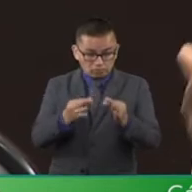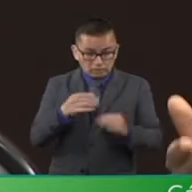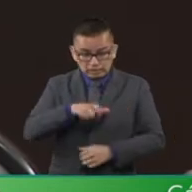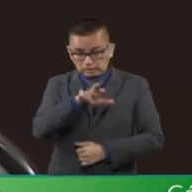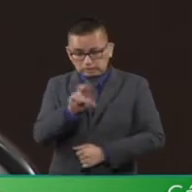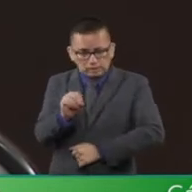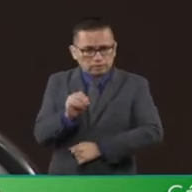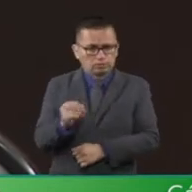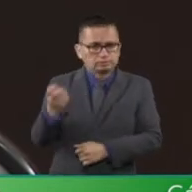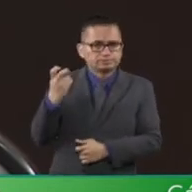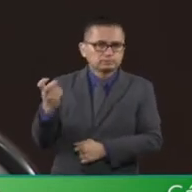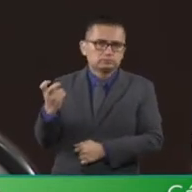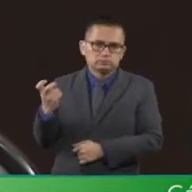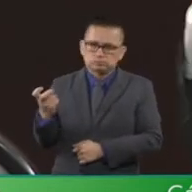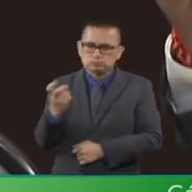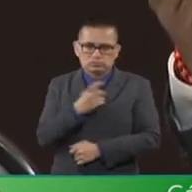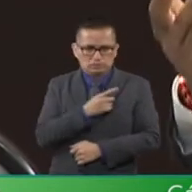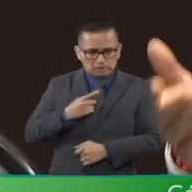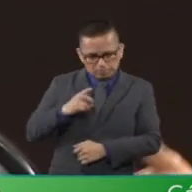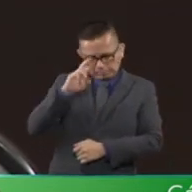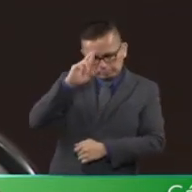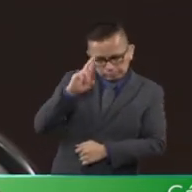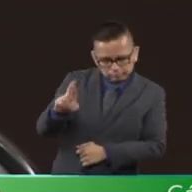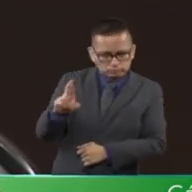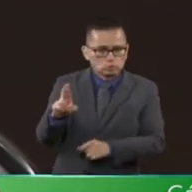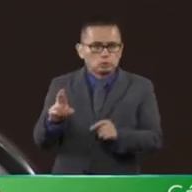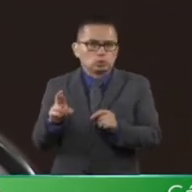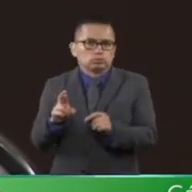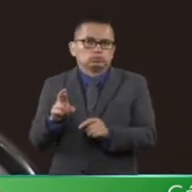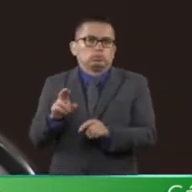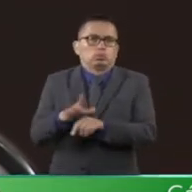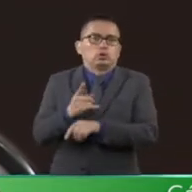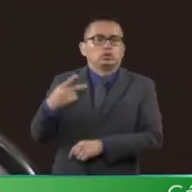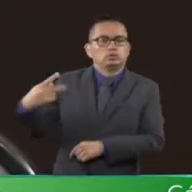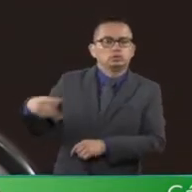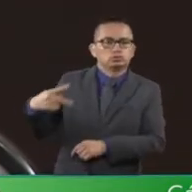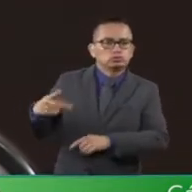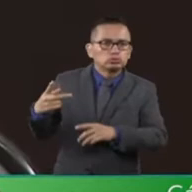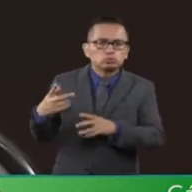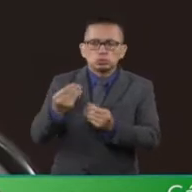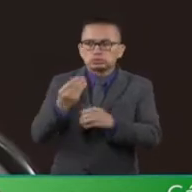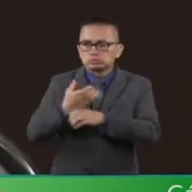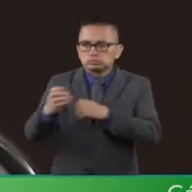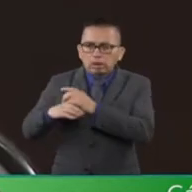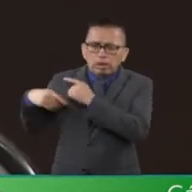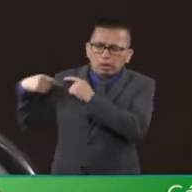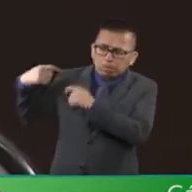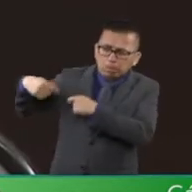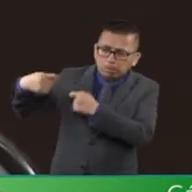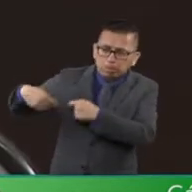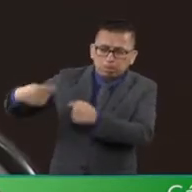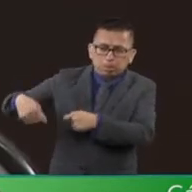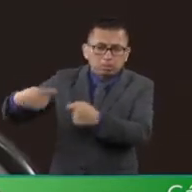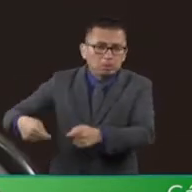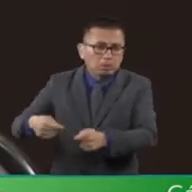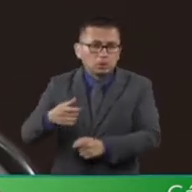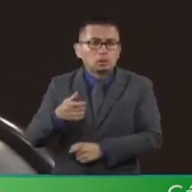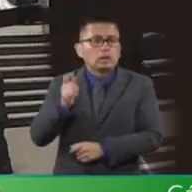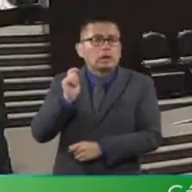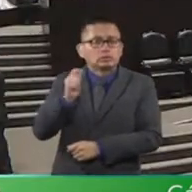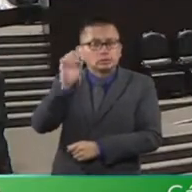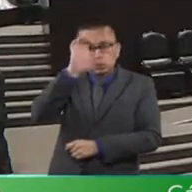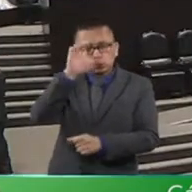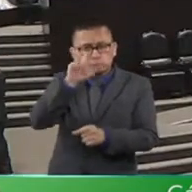reconocer la herencia ancestral y el espíritu autodeterminación de la gran cultura maya